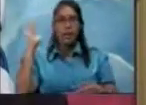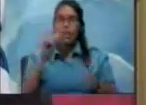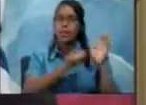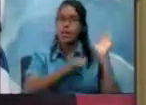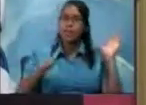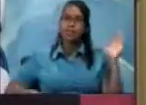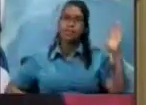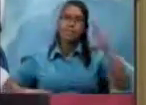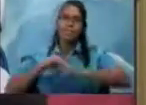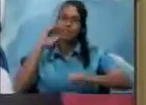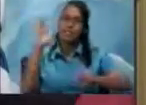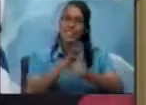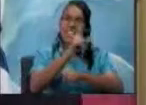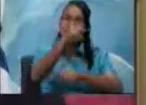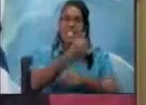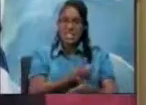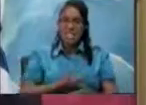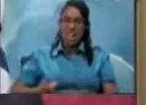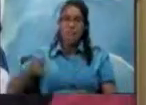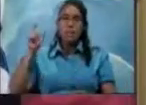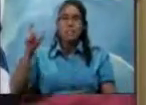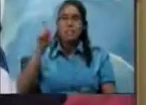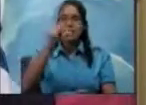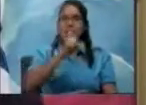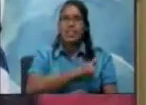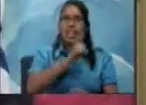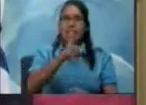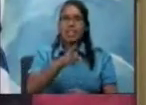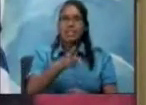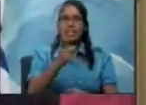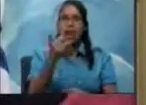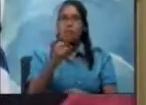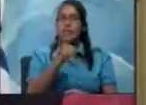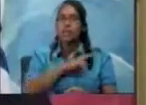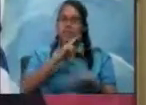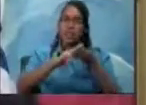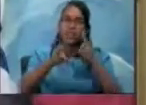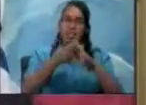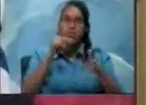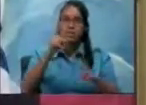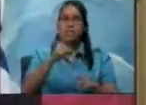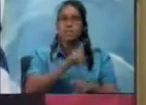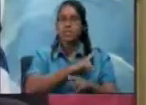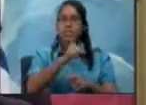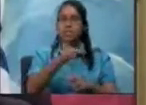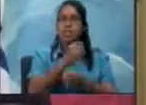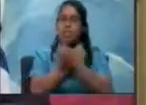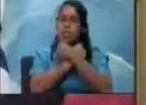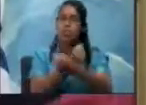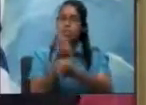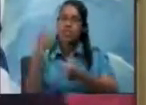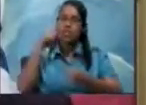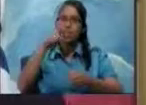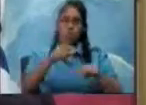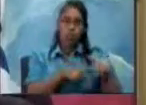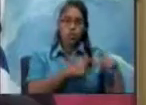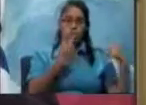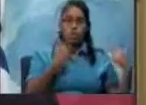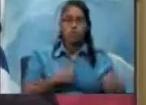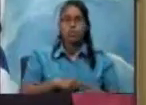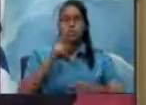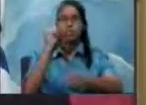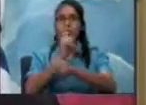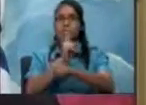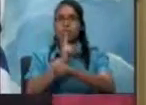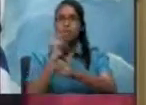saciará esa hambre esa necesidad esa falta de paz esa falta de amor que hay en tu corazón solamente a